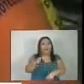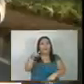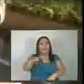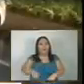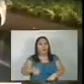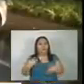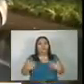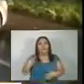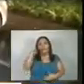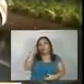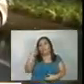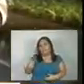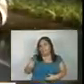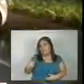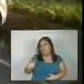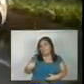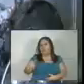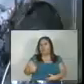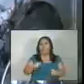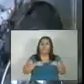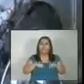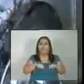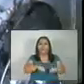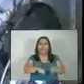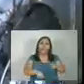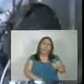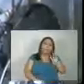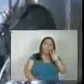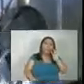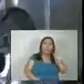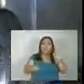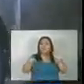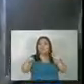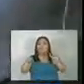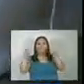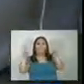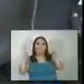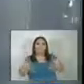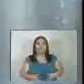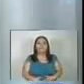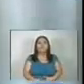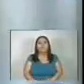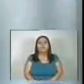las últimas 24 horas, cuatro personas más fallecieron en estos percances.